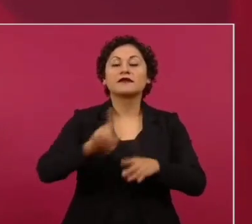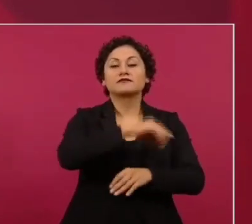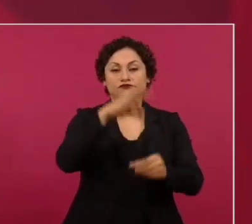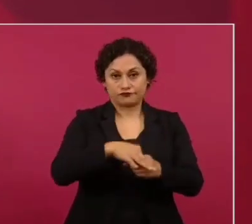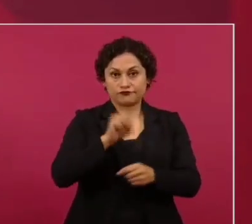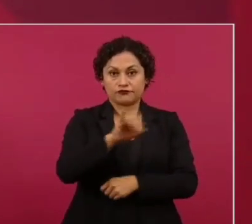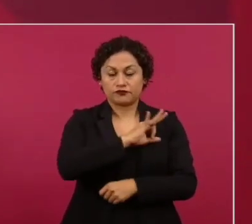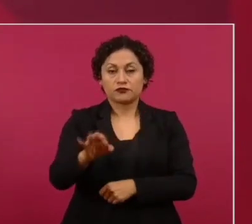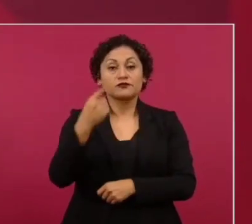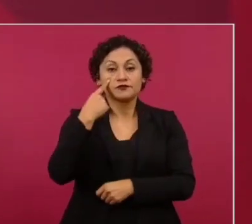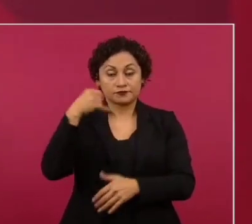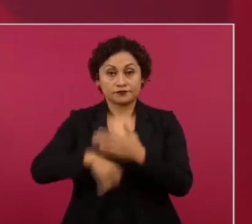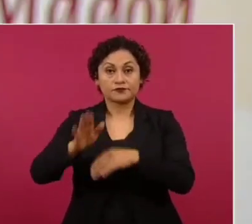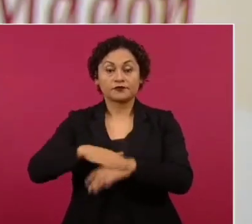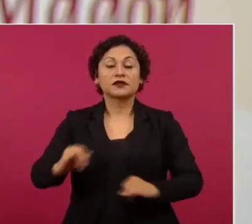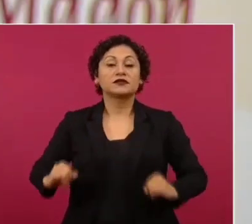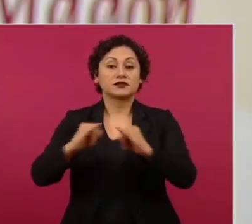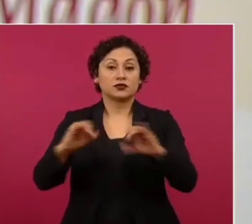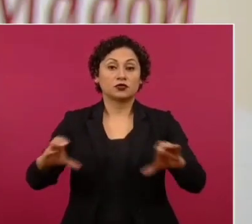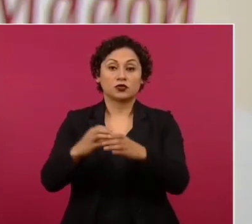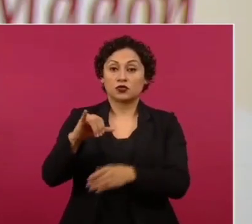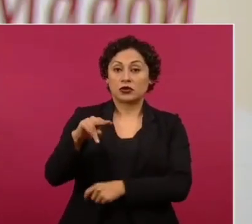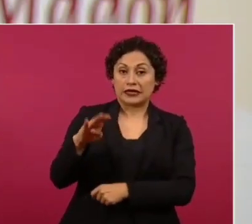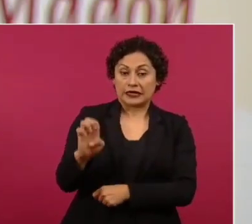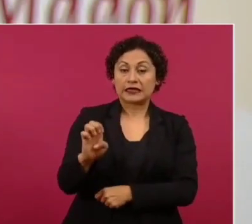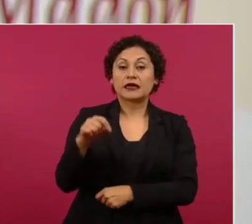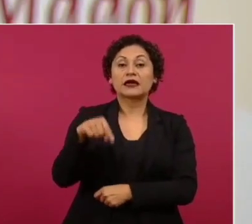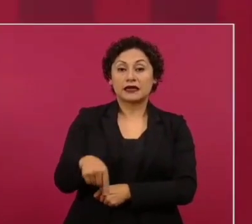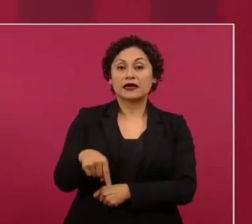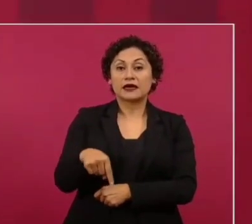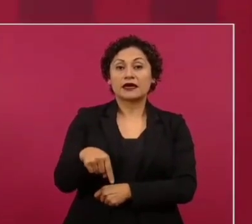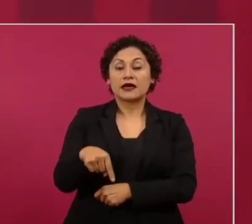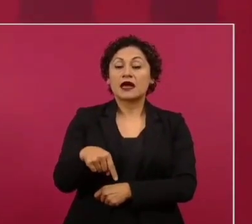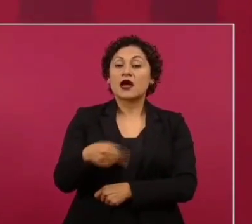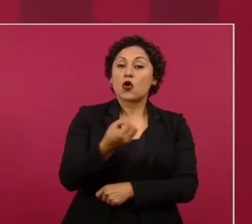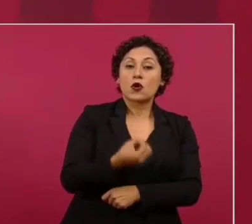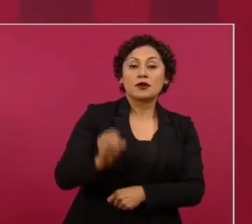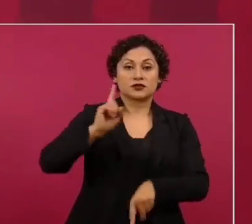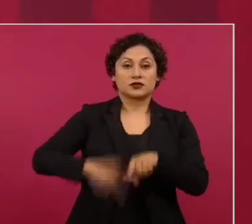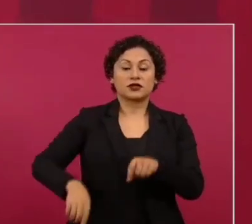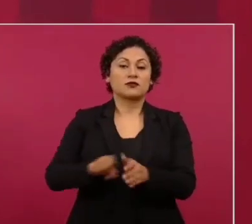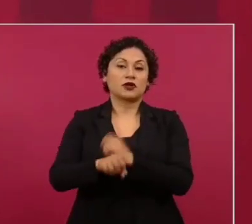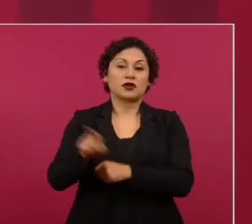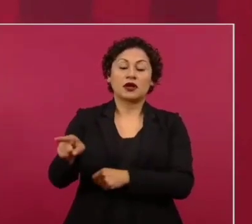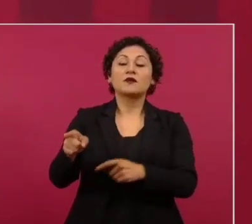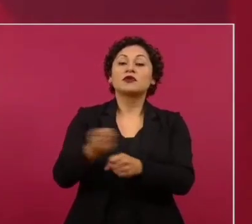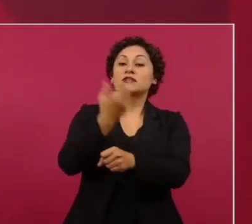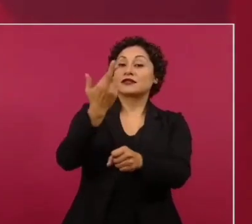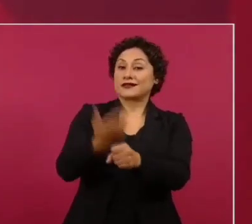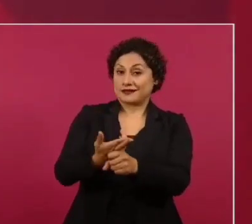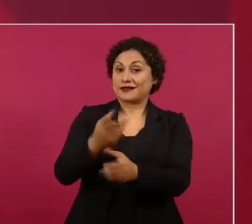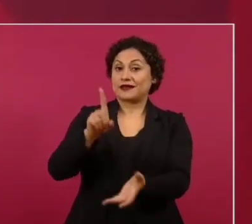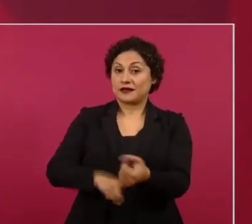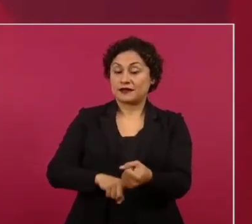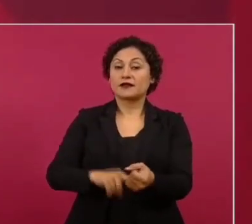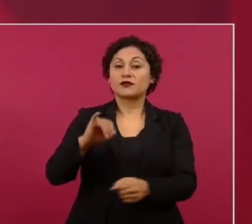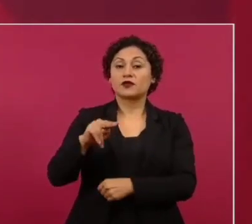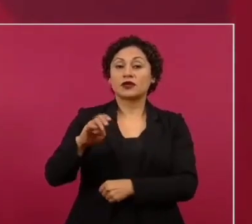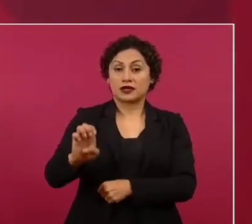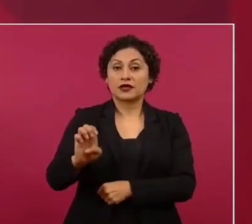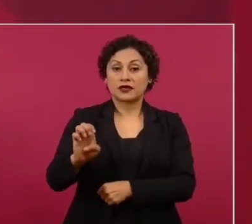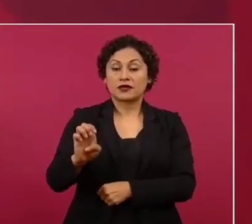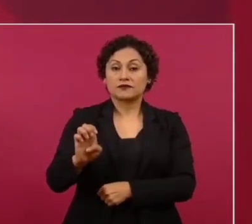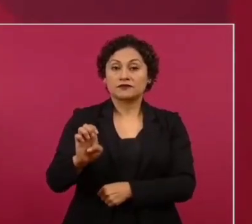aparato administrativo del Instituto Nacional Electoral. Se le quitan facultades a la Secretaría Ejecutiva del Instituto Nacional Electoral,